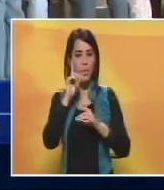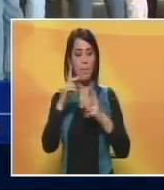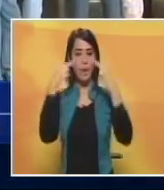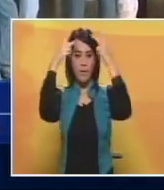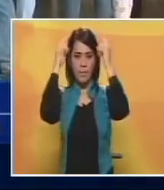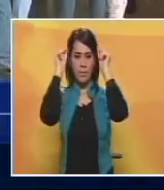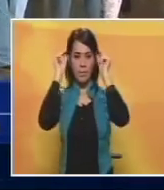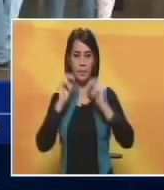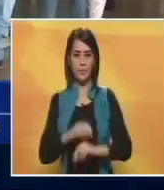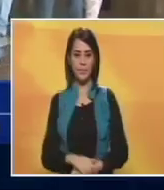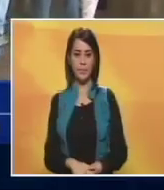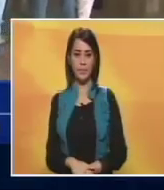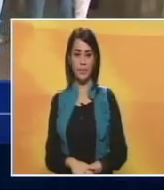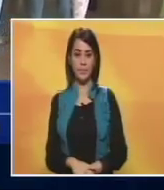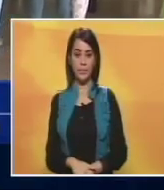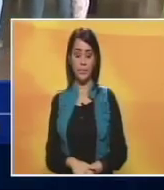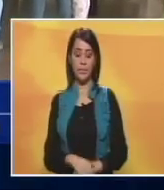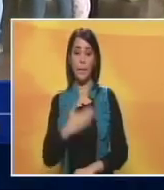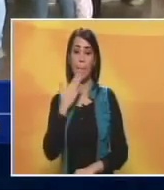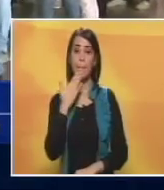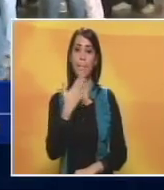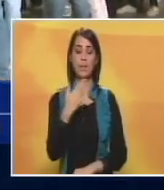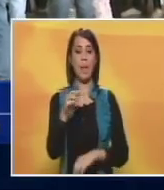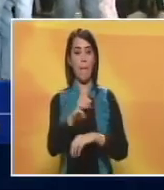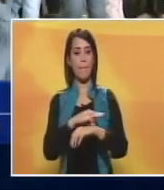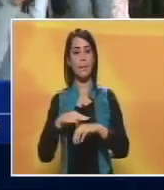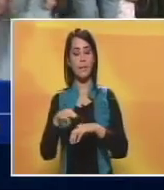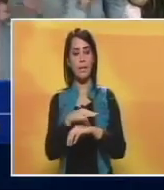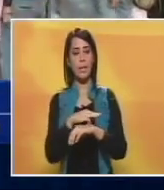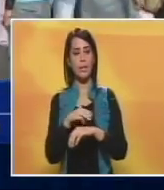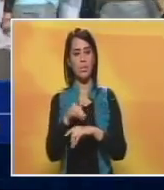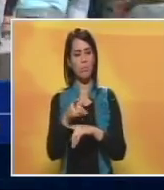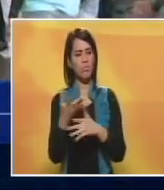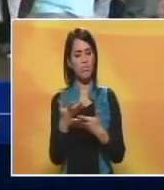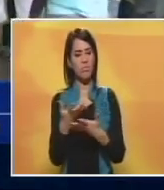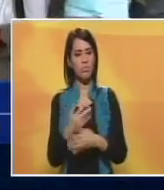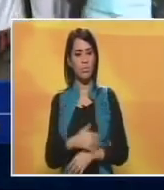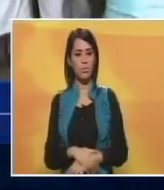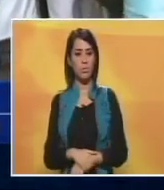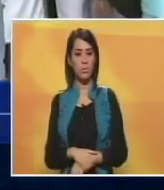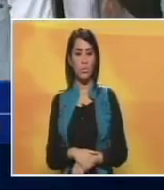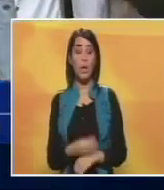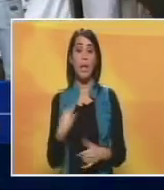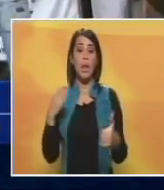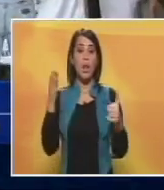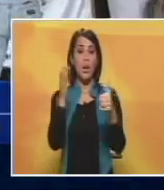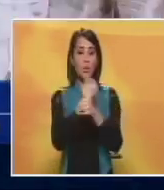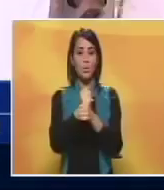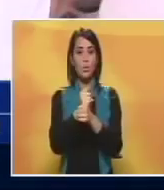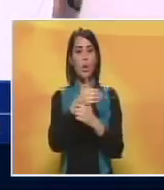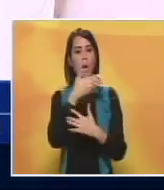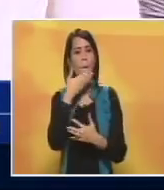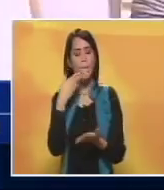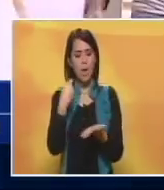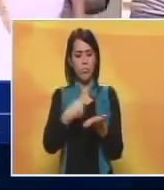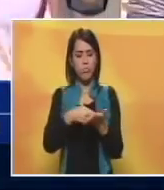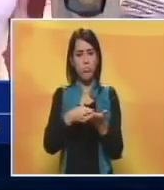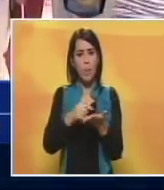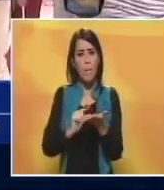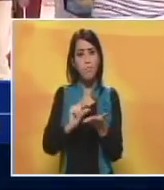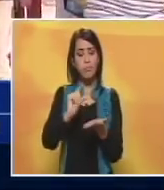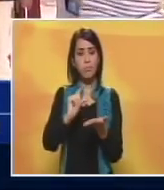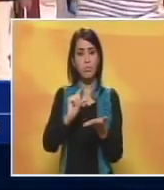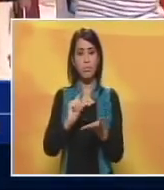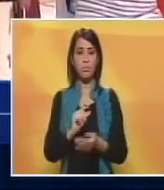más, insisten ante las autoridades del Ministerio de Sanidad de lograr un mejor sueldo y al mismo